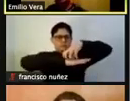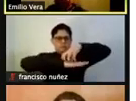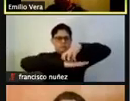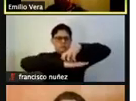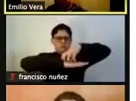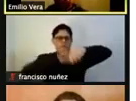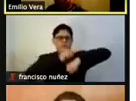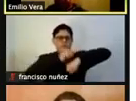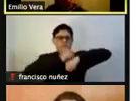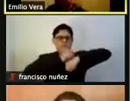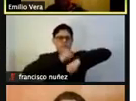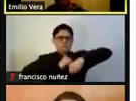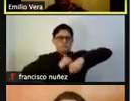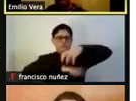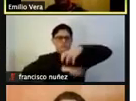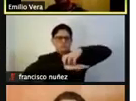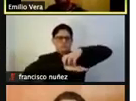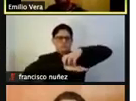Bueno, no es que uno